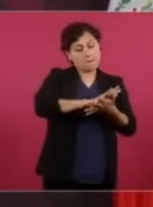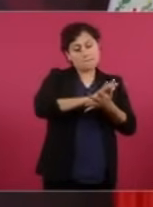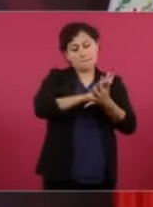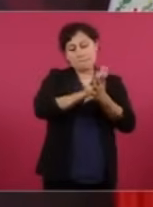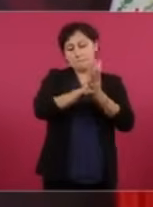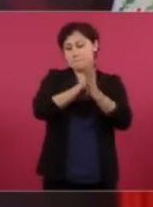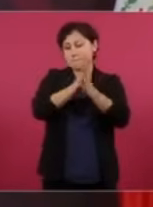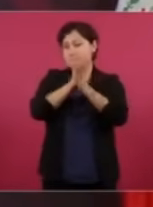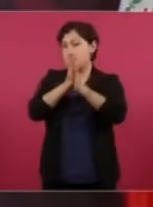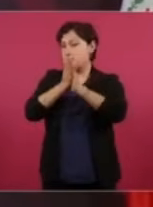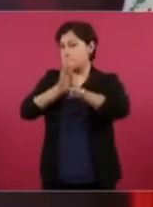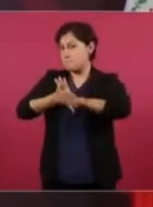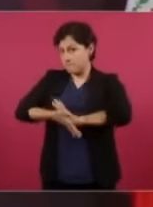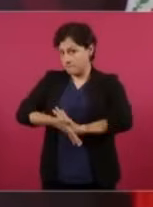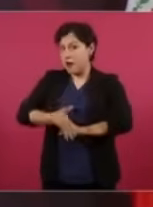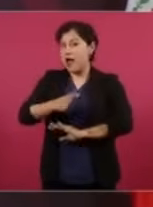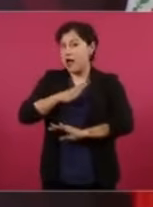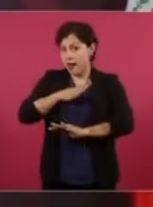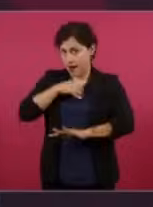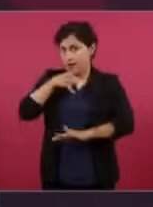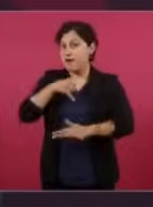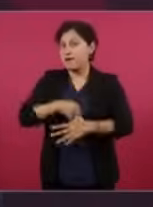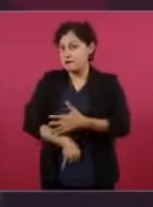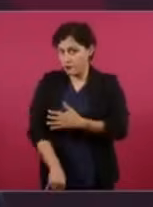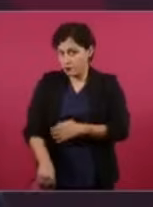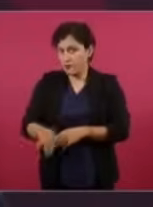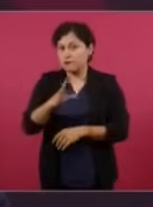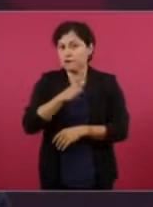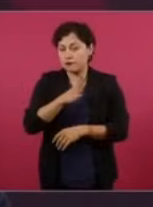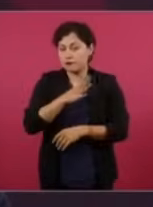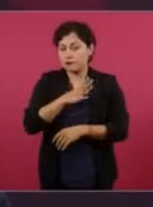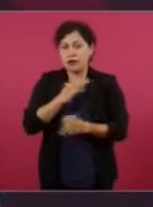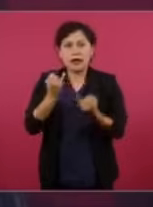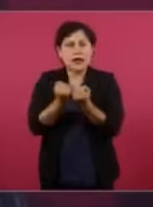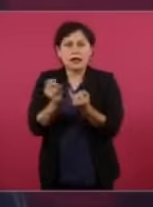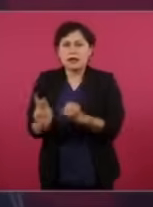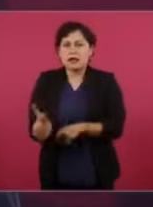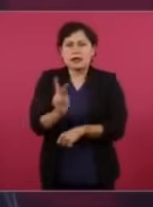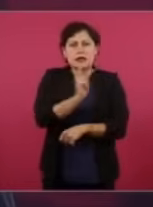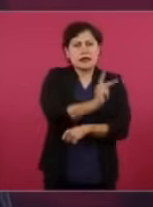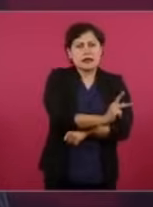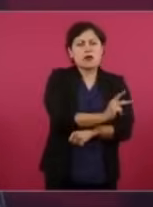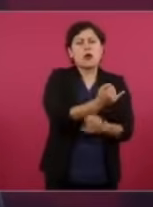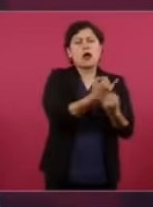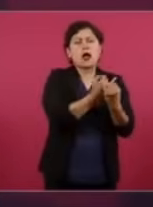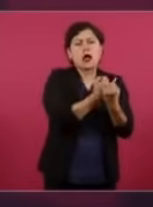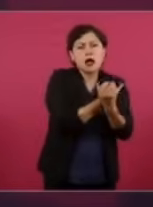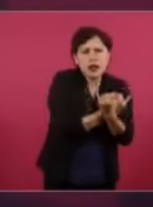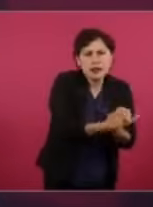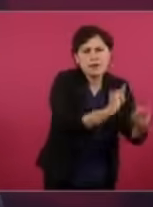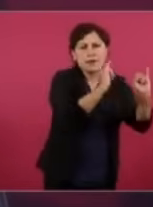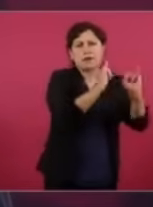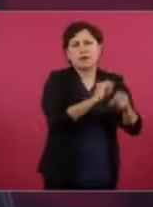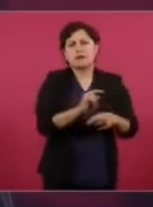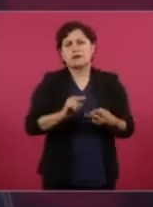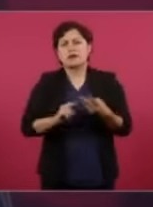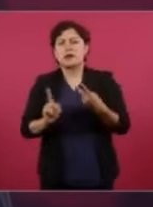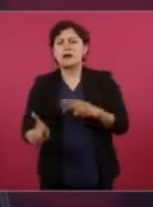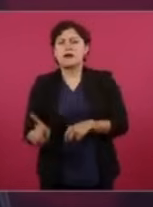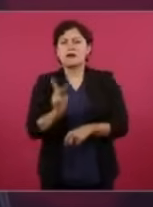como la independencia, como la reforma, como la revolución, y se está llevando a cabo de manera pacífica.